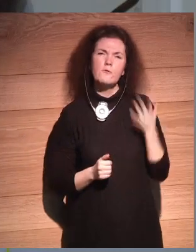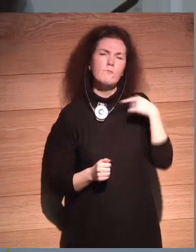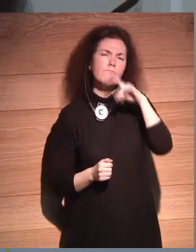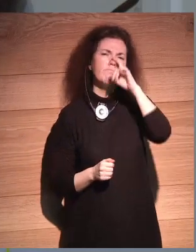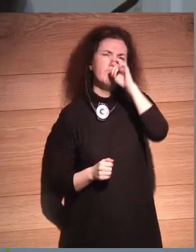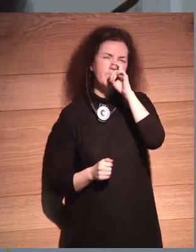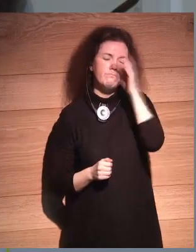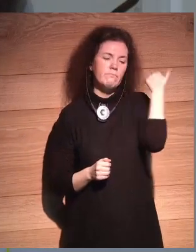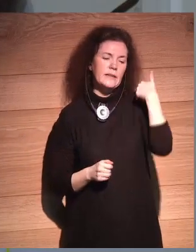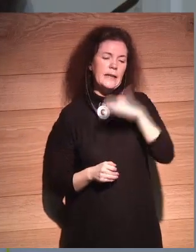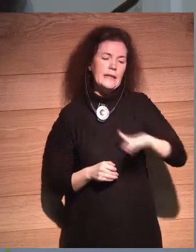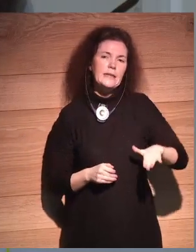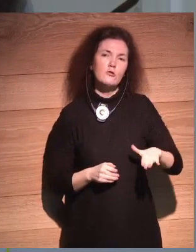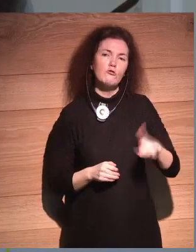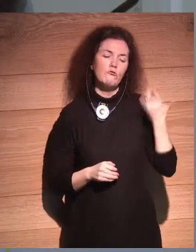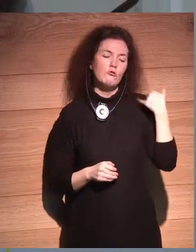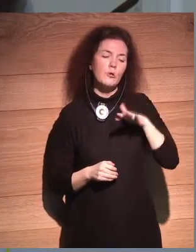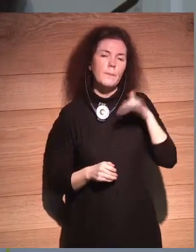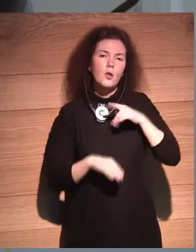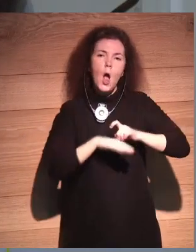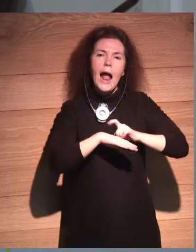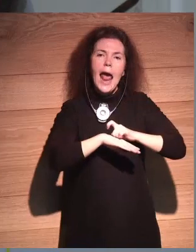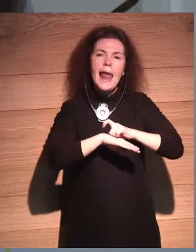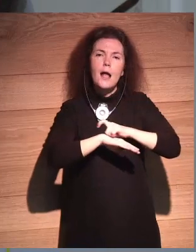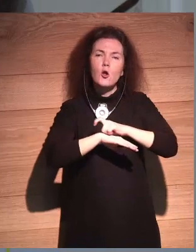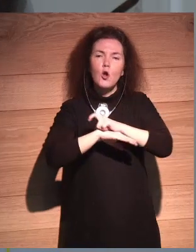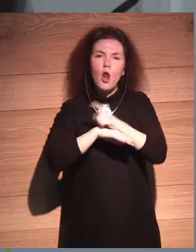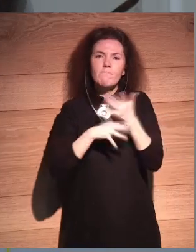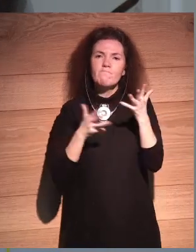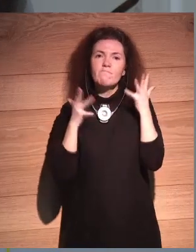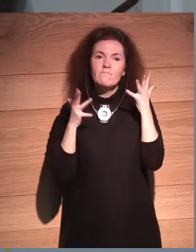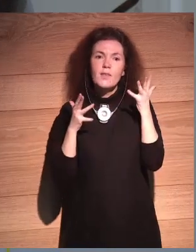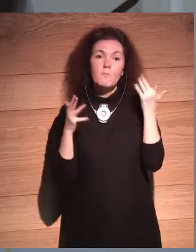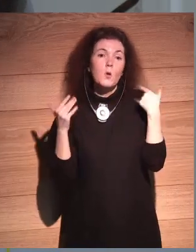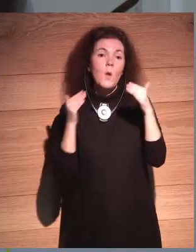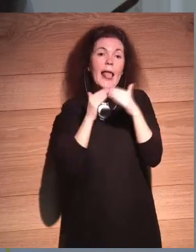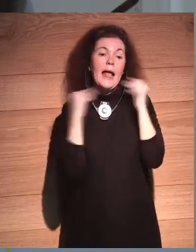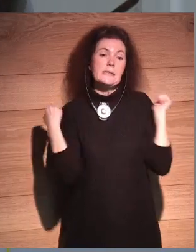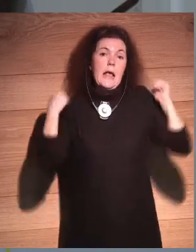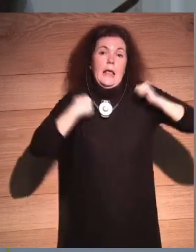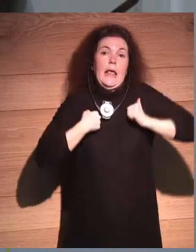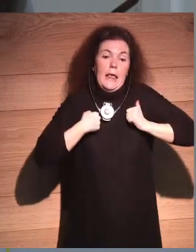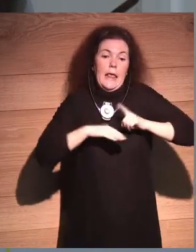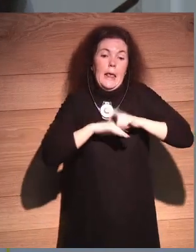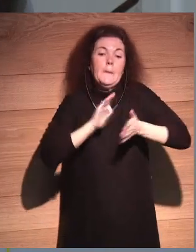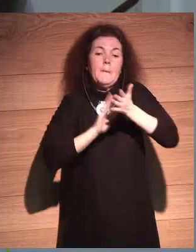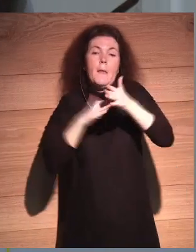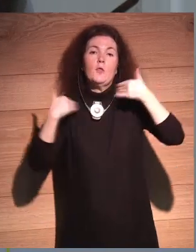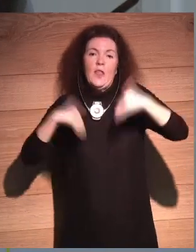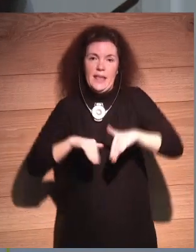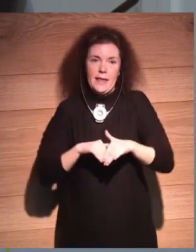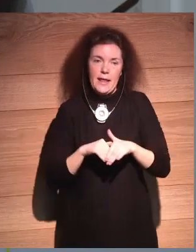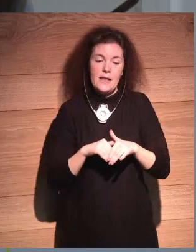Recuerdo que de niño me fascinaban los caracoles, que eran capaces de llevar consigo su propia casa a donde quisiera que fuesen.